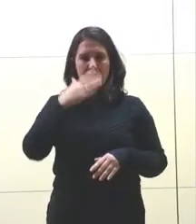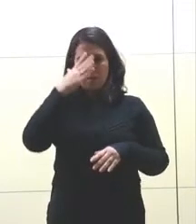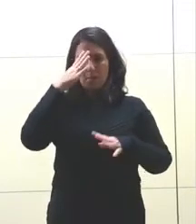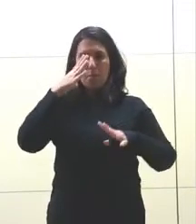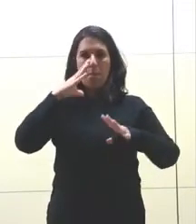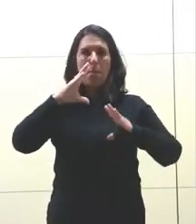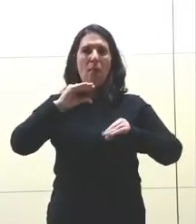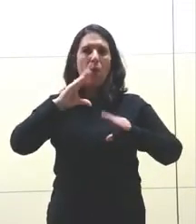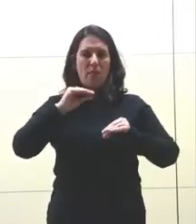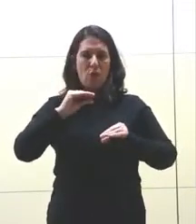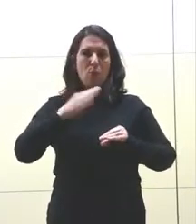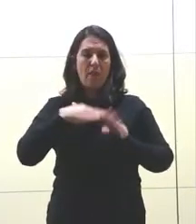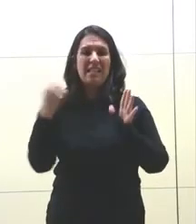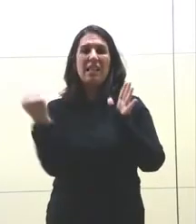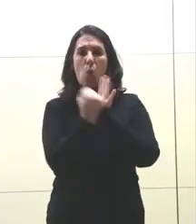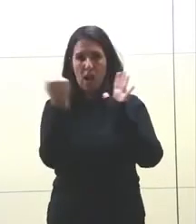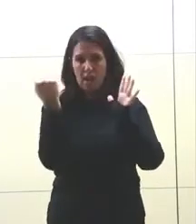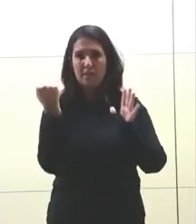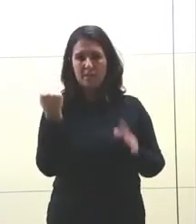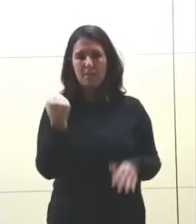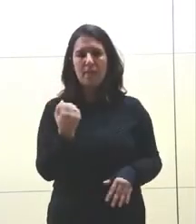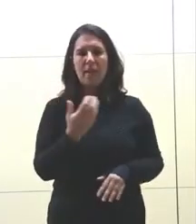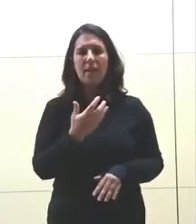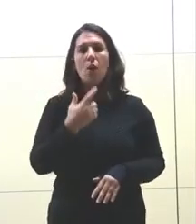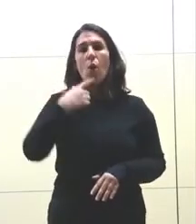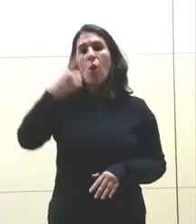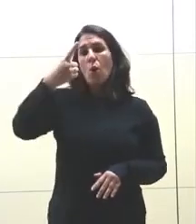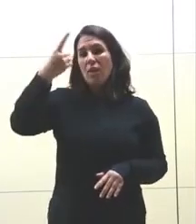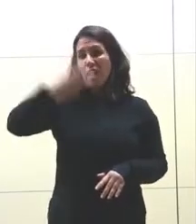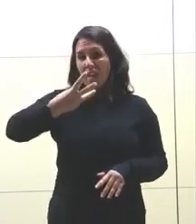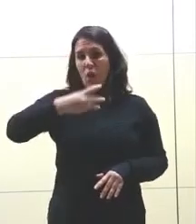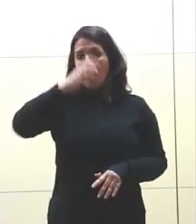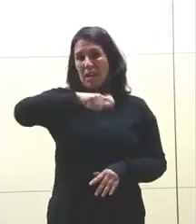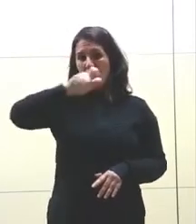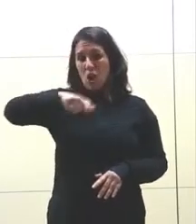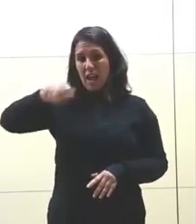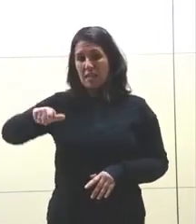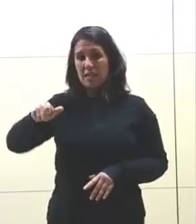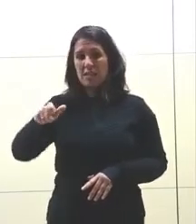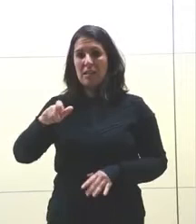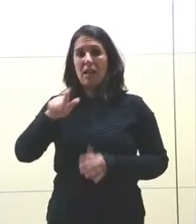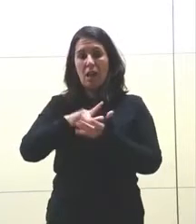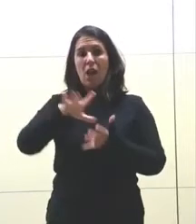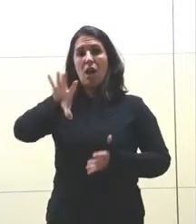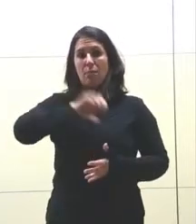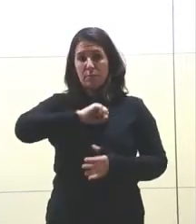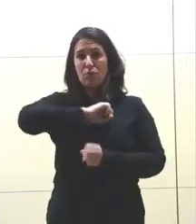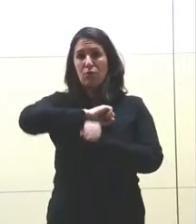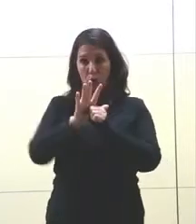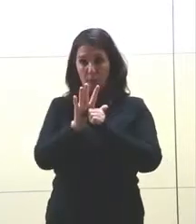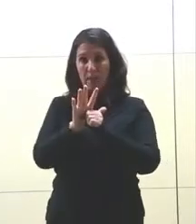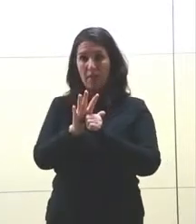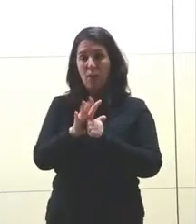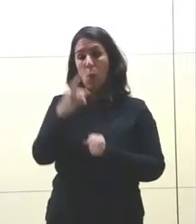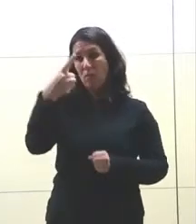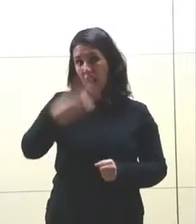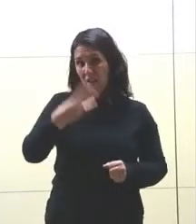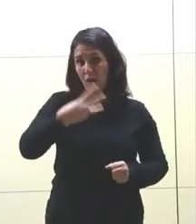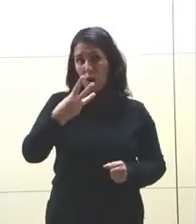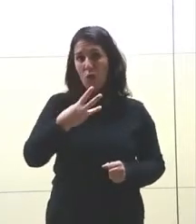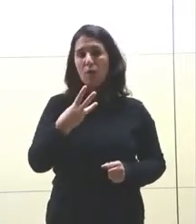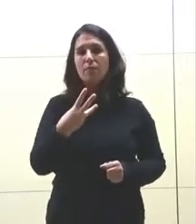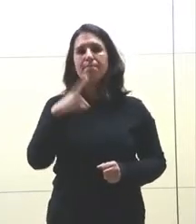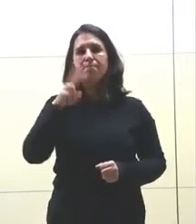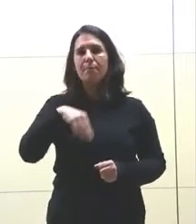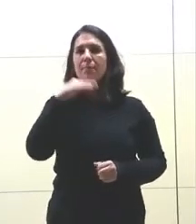producir secuelas. Se considera que 1/3 de las personas que han padecido COVID-19 tienen